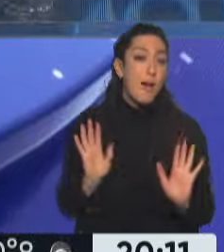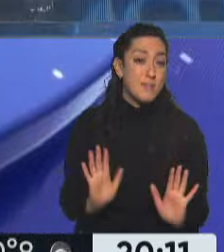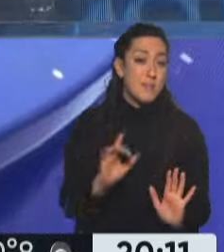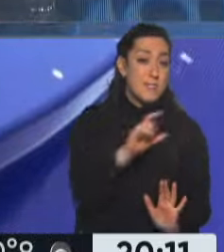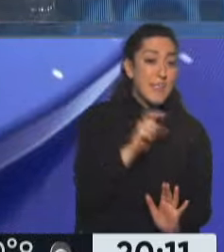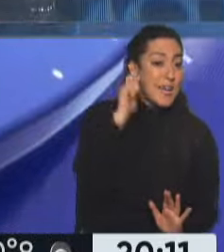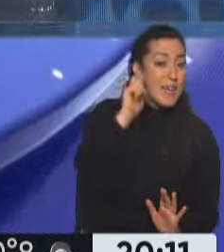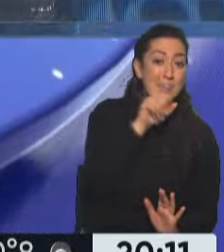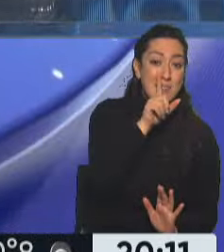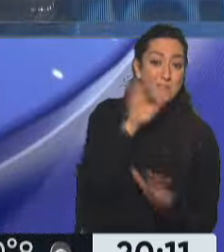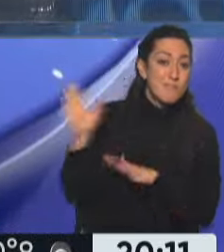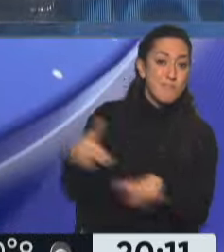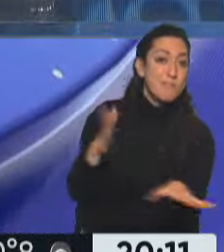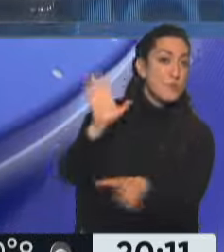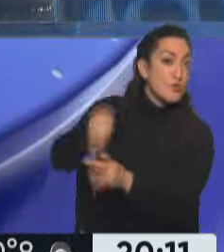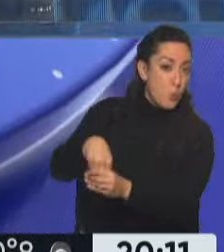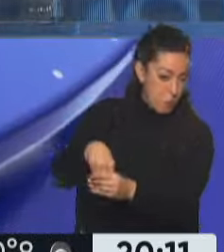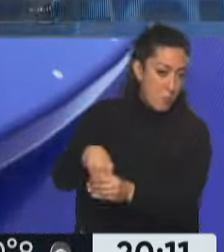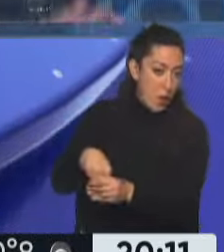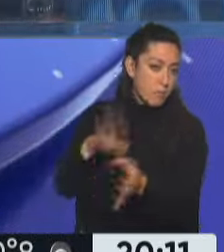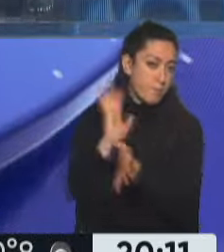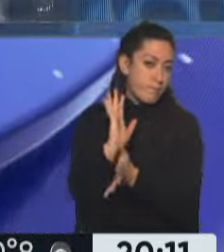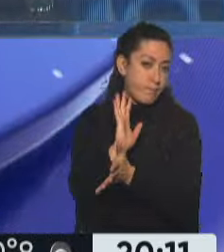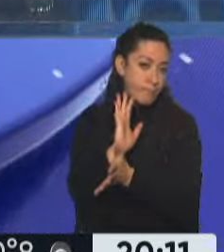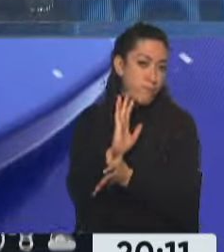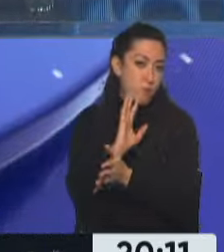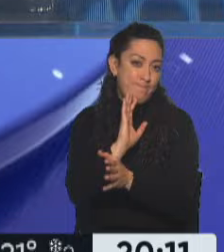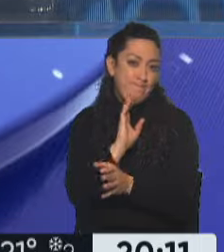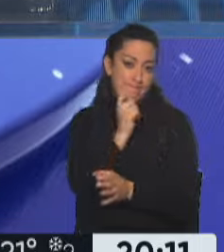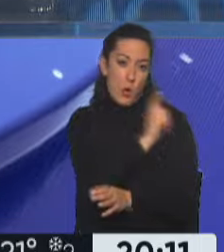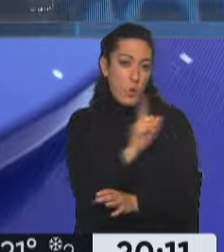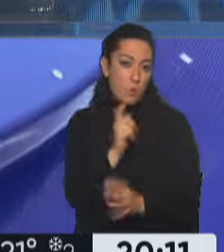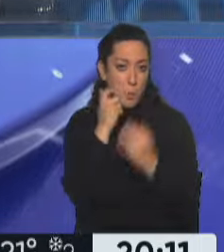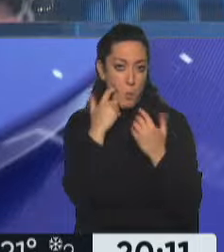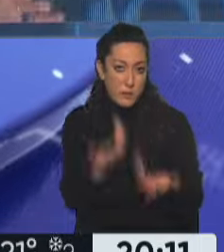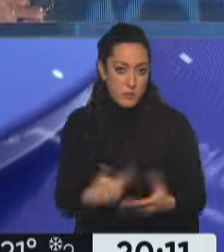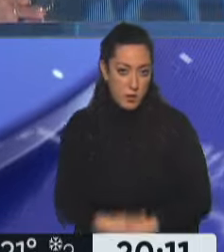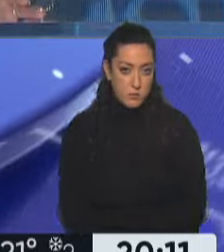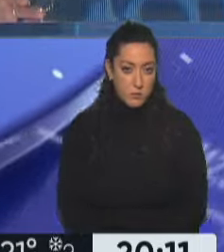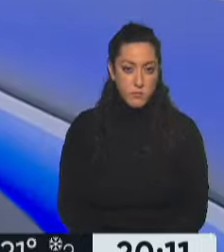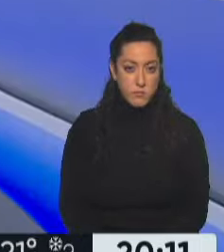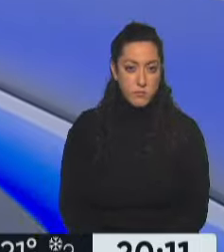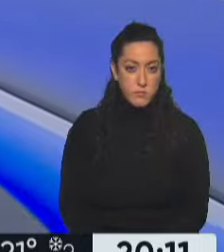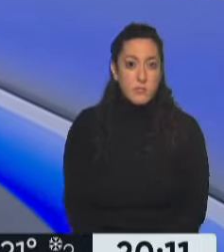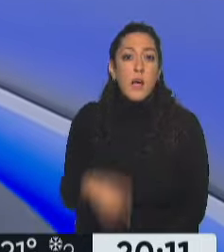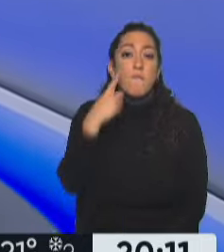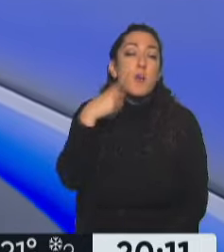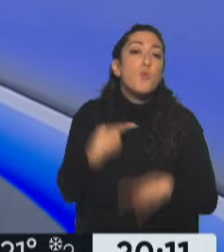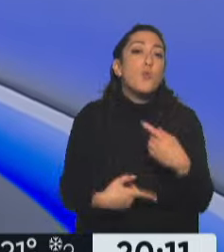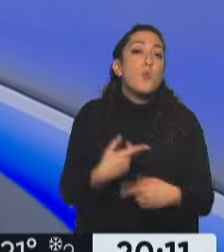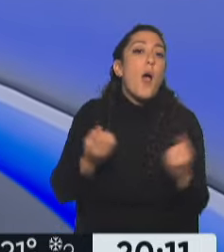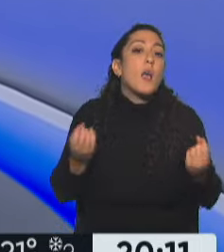se suma a esta movilización en muestra de desagrado. Claro. Hasta este momento, vamos a ver cómo siguen, porque